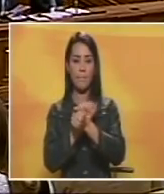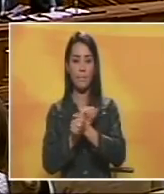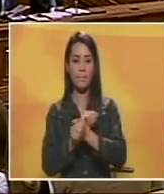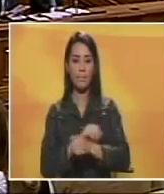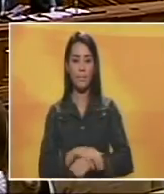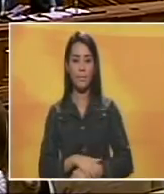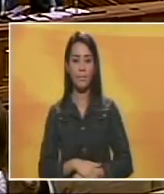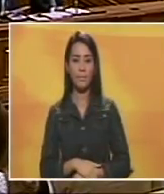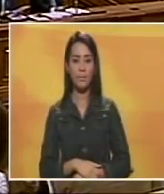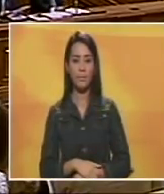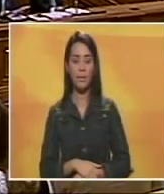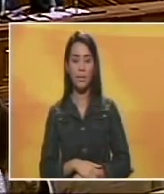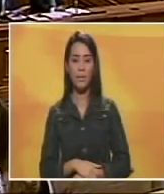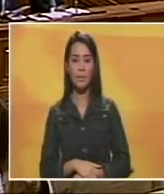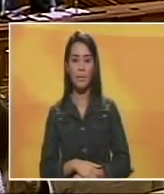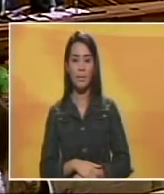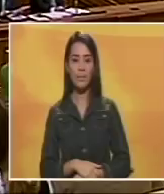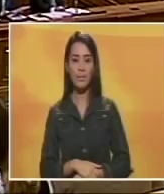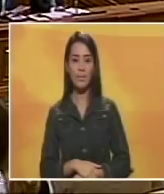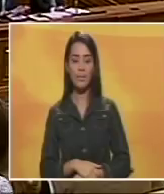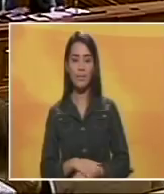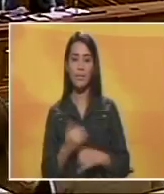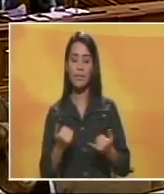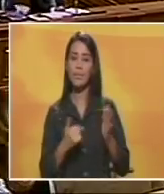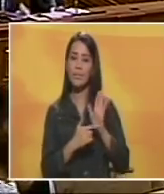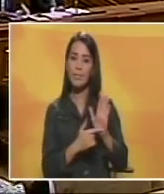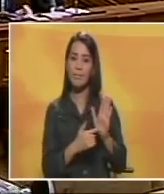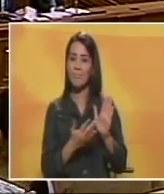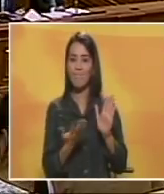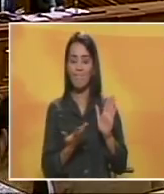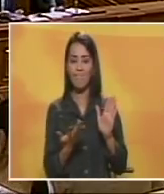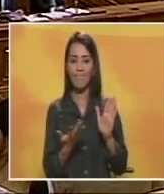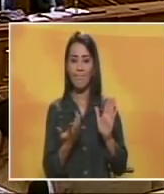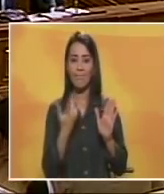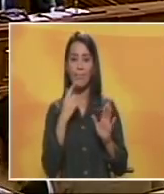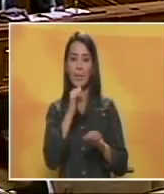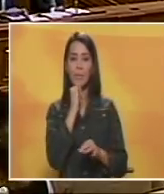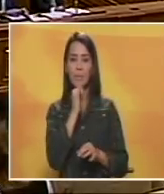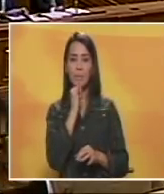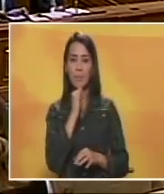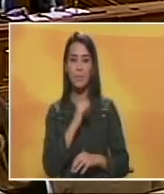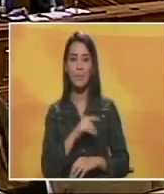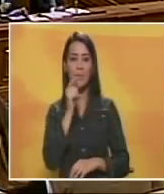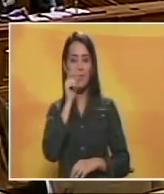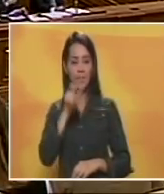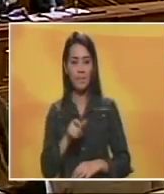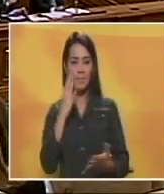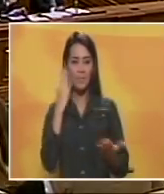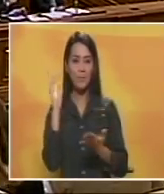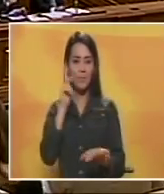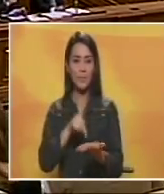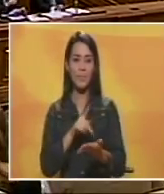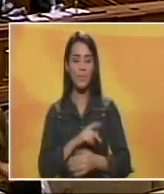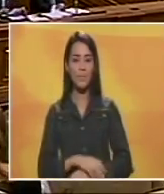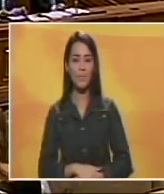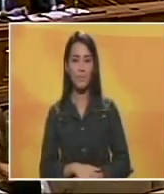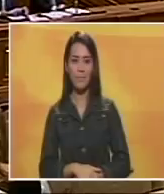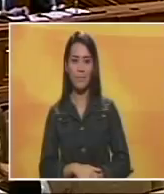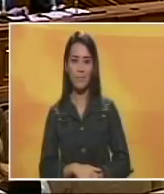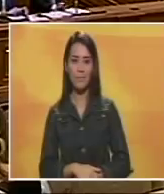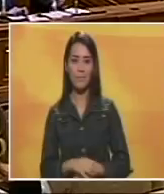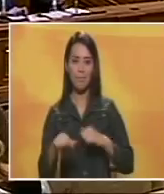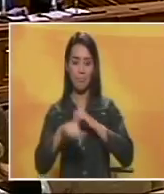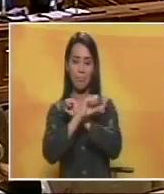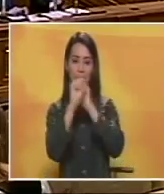en la cárcel. Vamos a ver a continuación parte de las declaraciones que rindió Gilbert Caro al llegar al Palacio Federal Legislativo esta